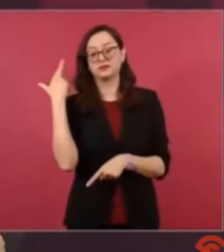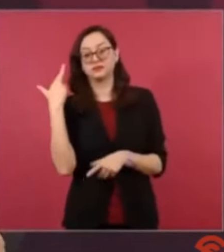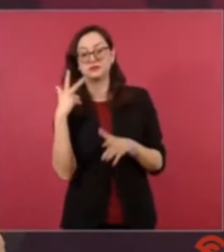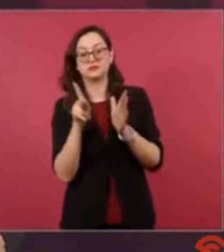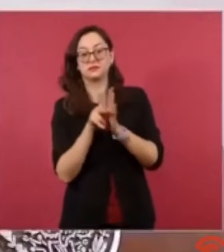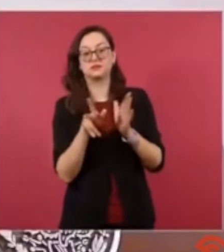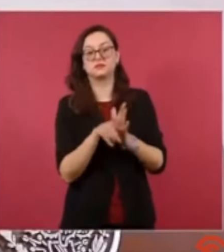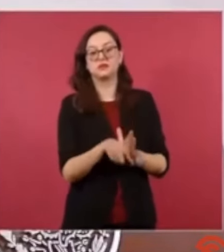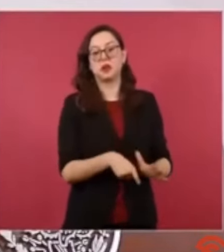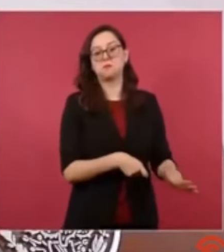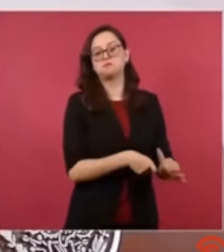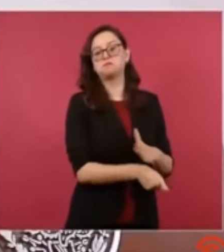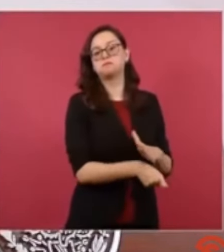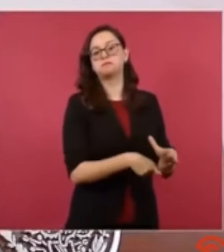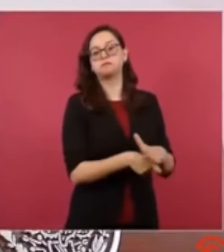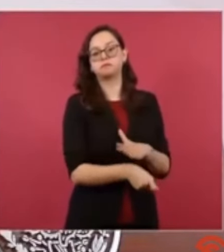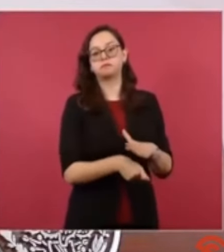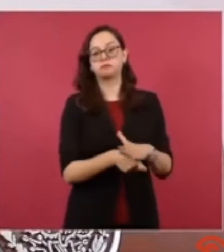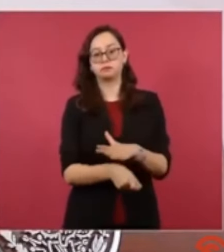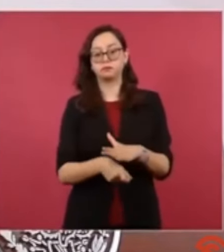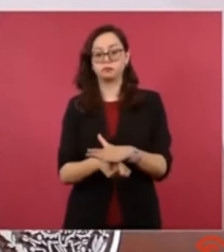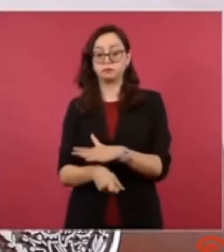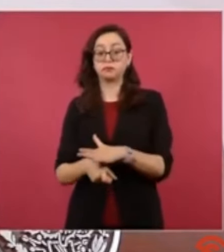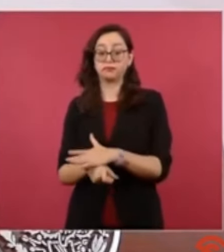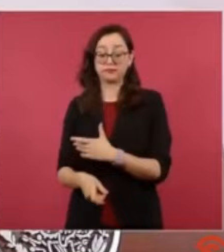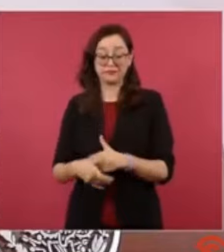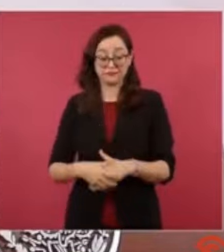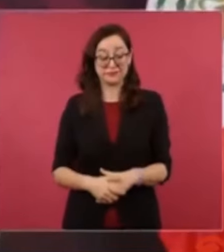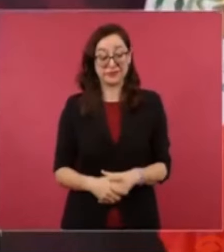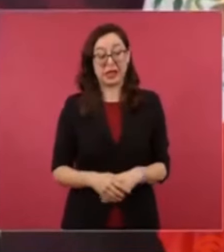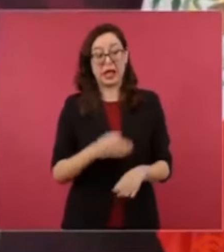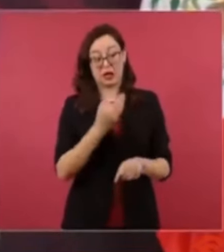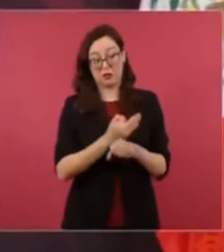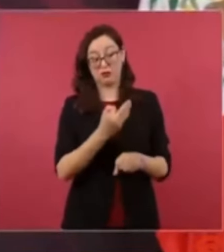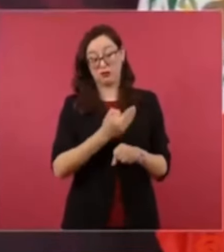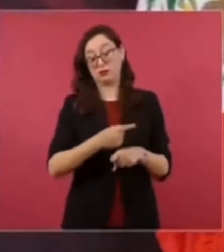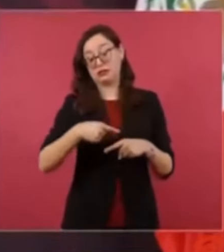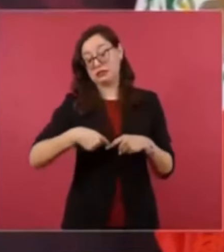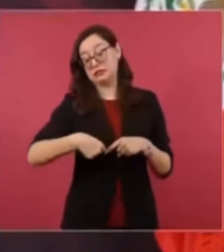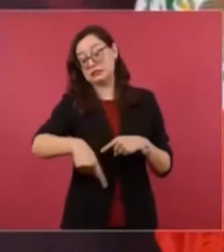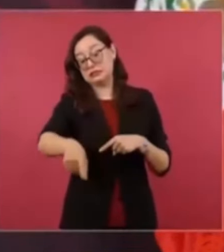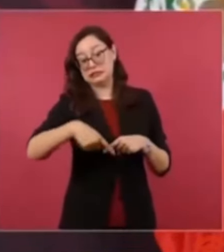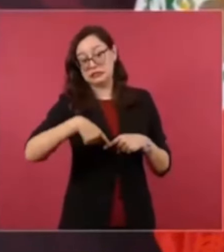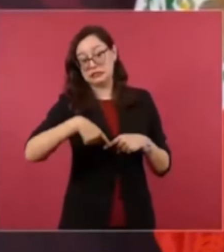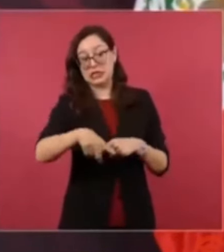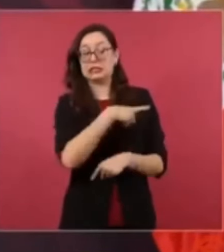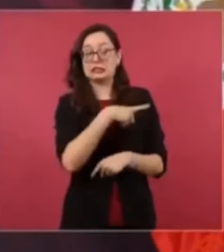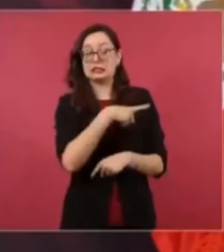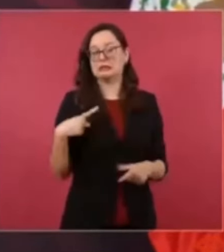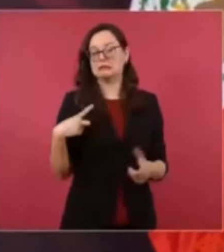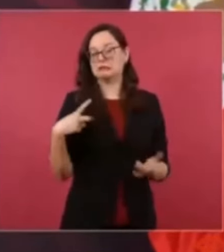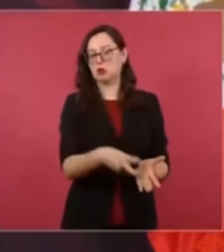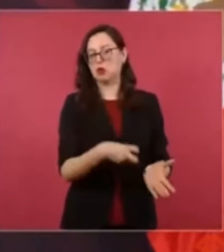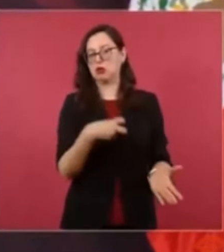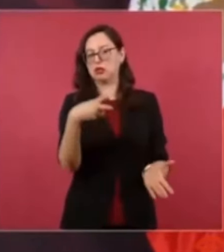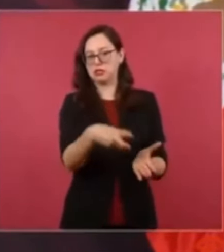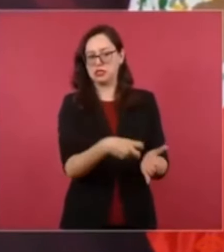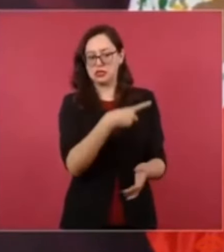convencionales, que yo creo que van a tener que hacer una autocrítica.